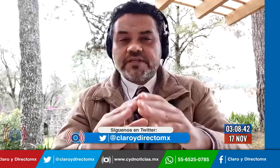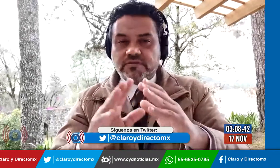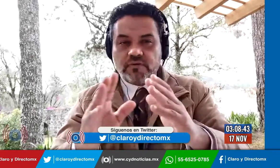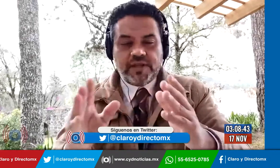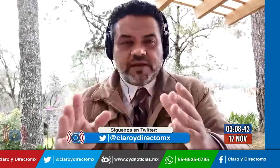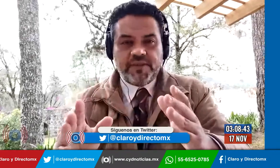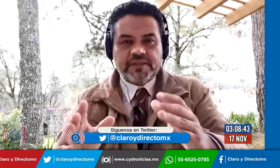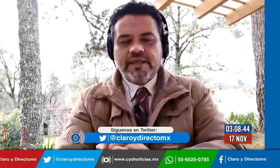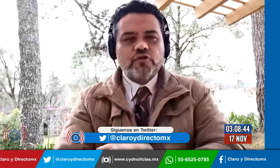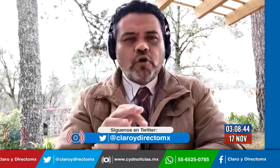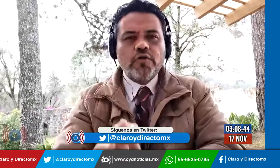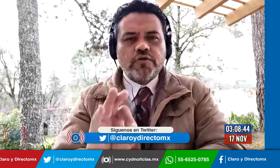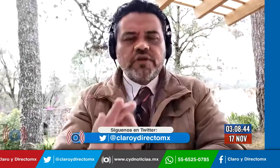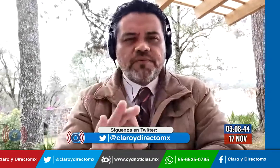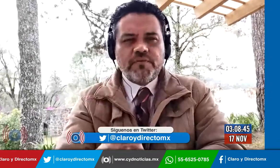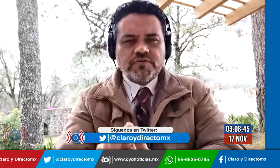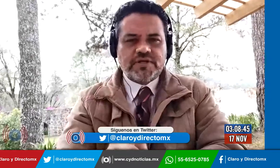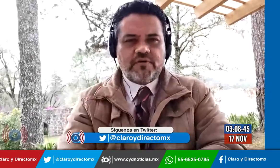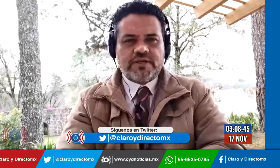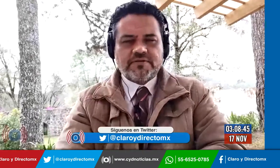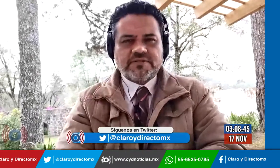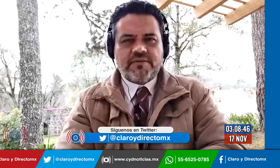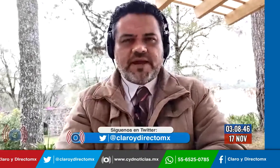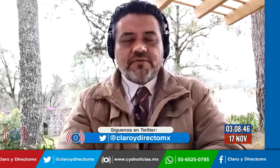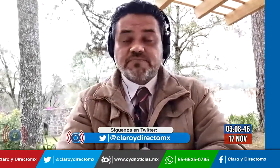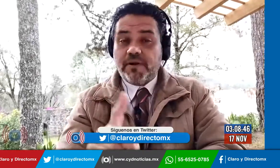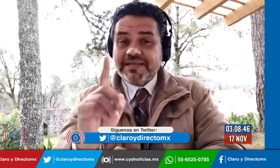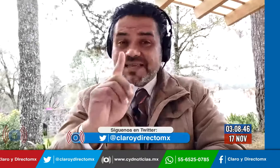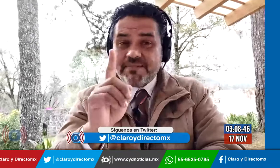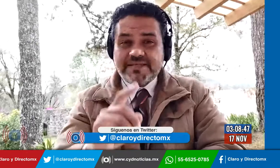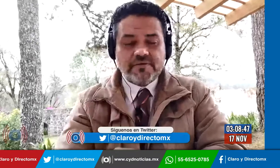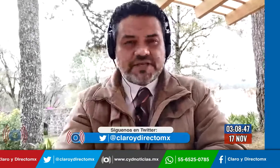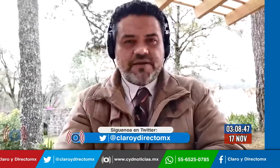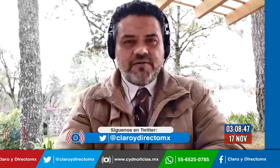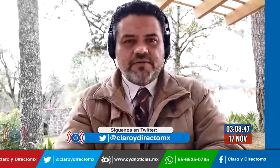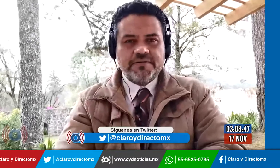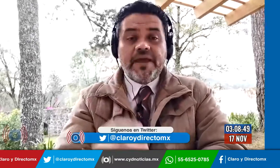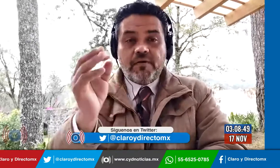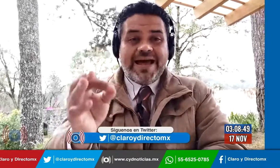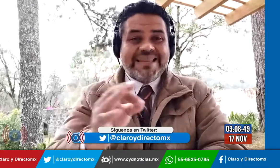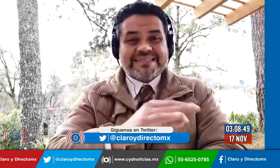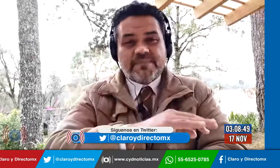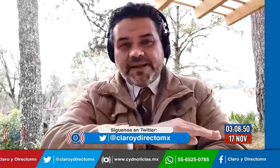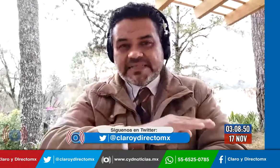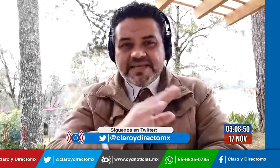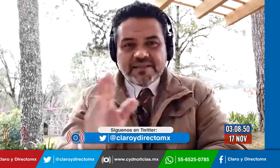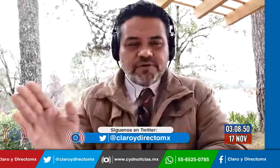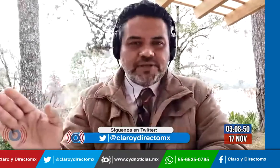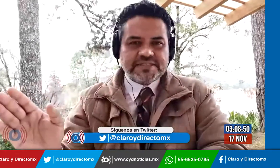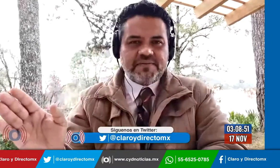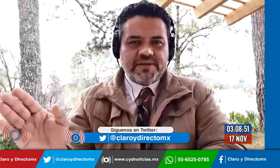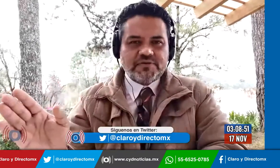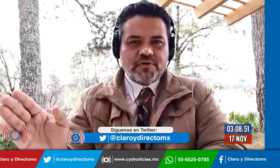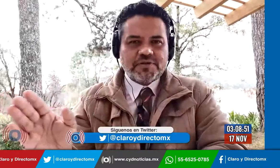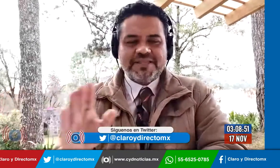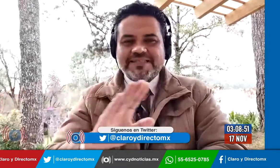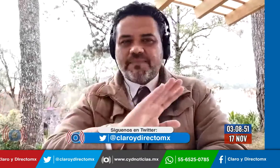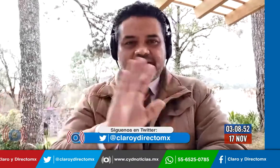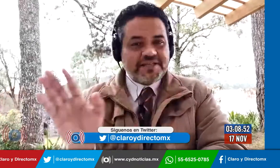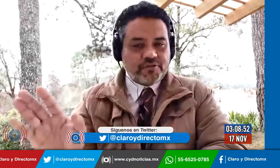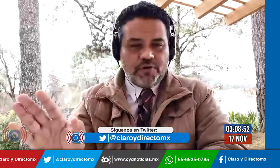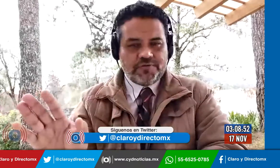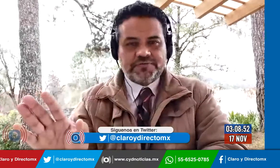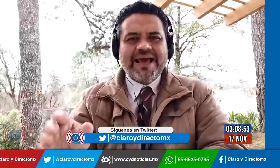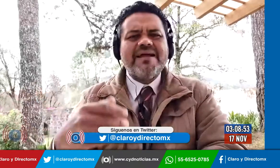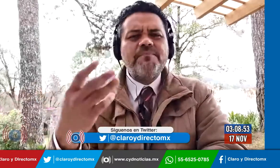cometido históricamente todo tipo de abusos en contra de los trabajadores. Pero hay esquemas en los que no. Pero al desaparecer todo el esquema de outsourcing,